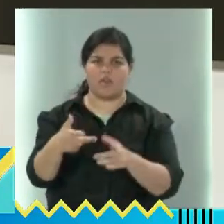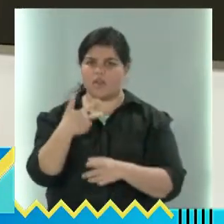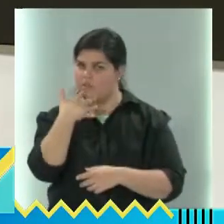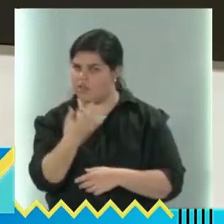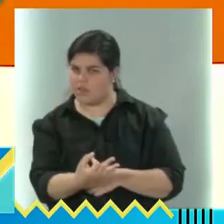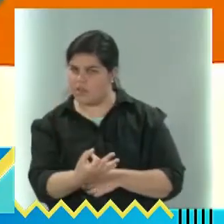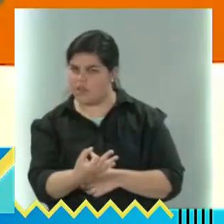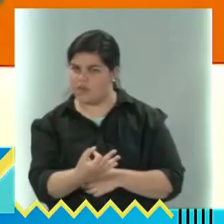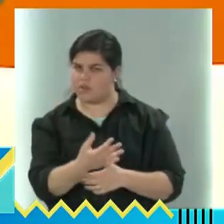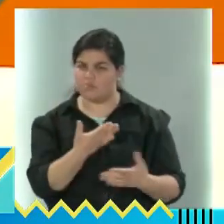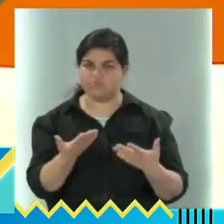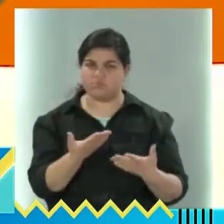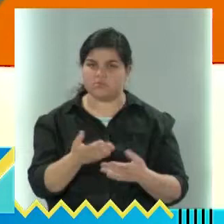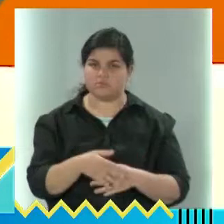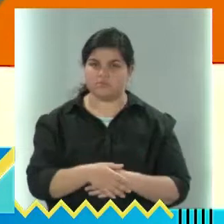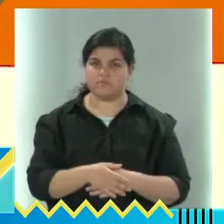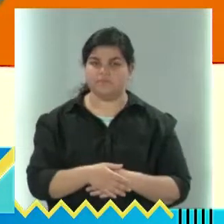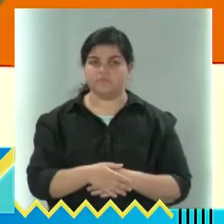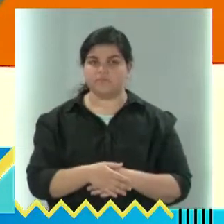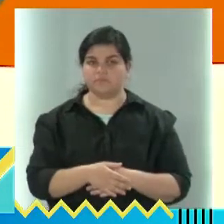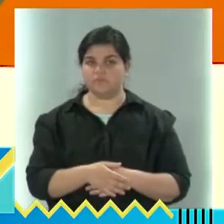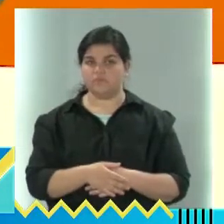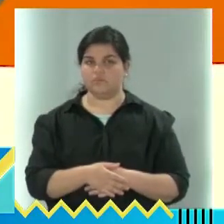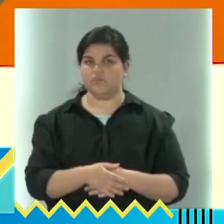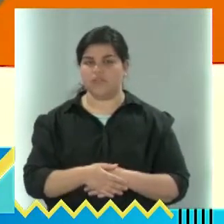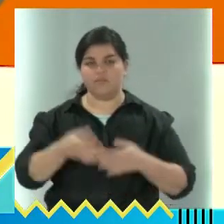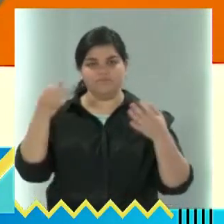eso? Lo real es que el que tiene la competencia